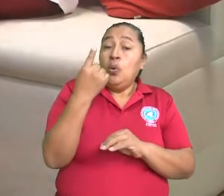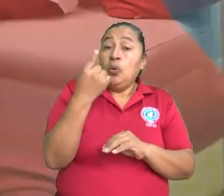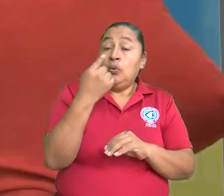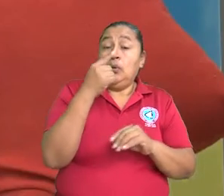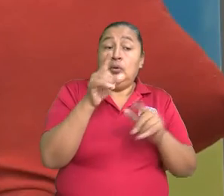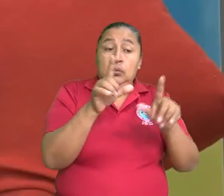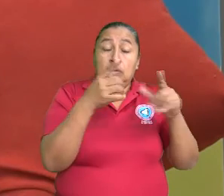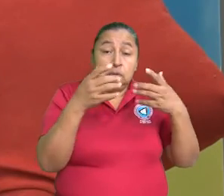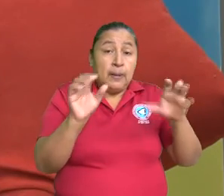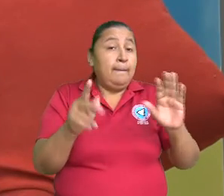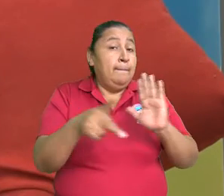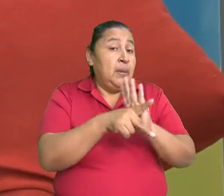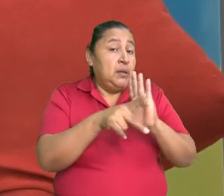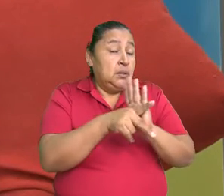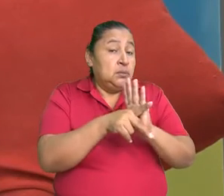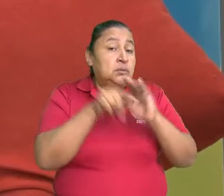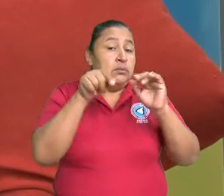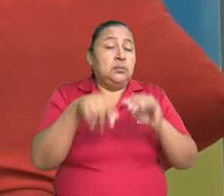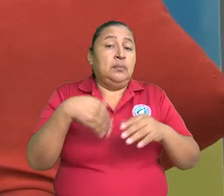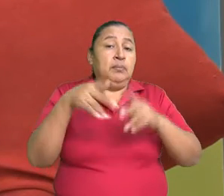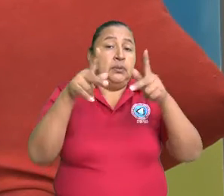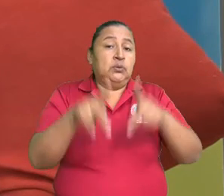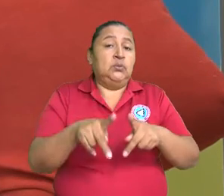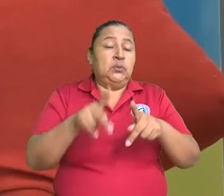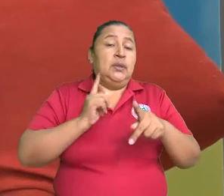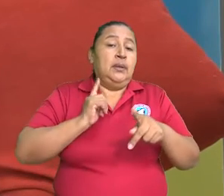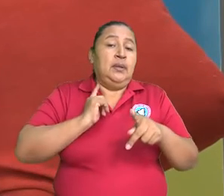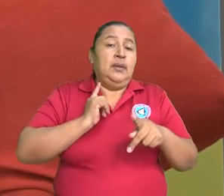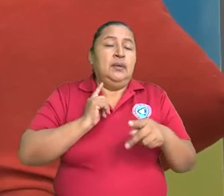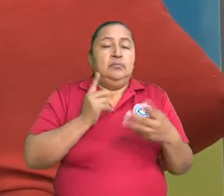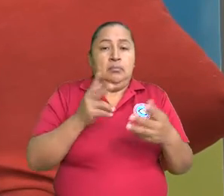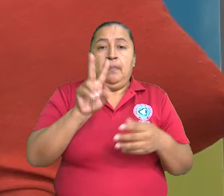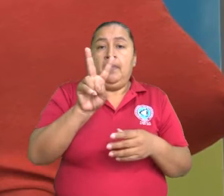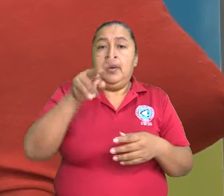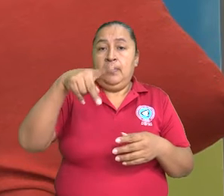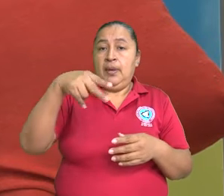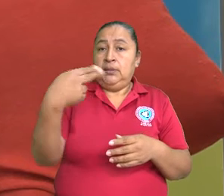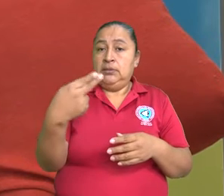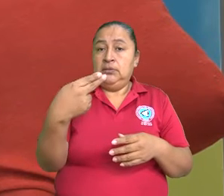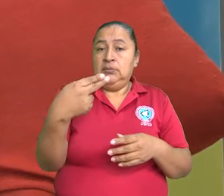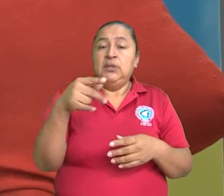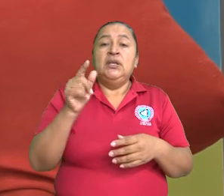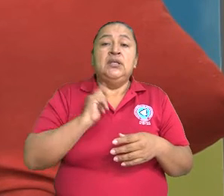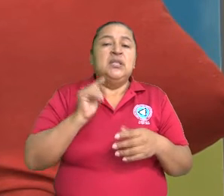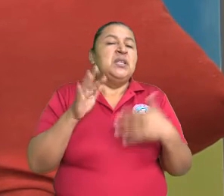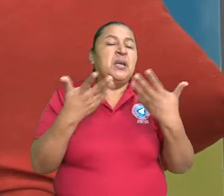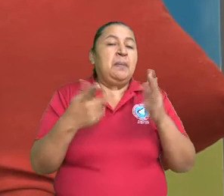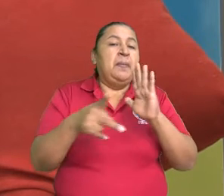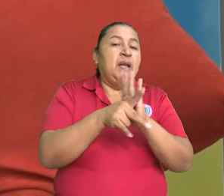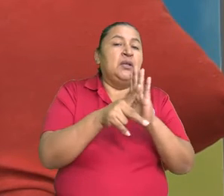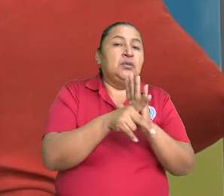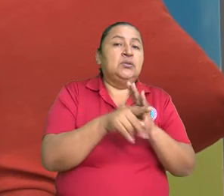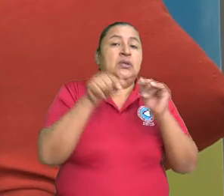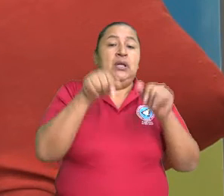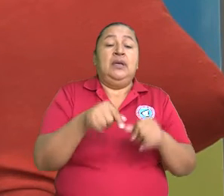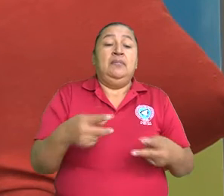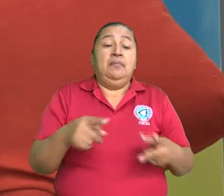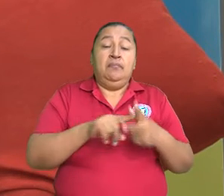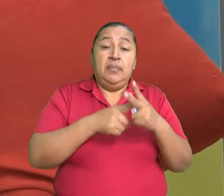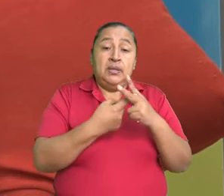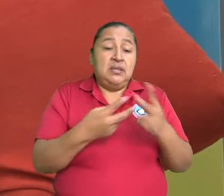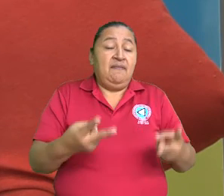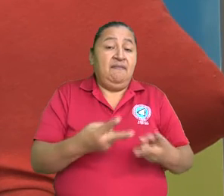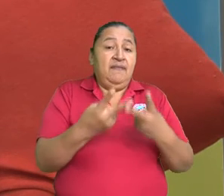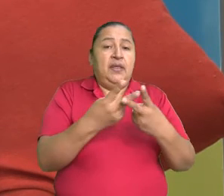riesgo que hablamos nosotros con una persona que tiene este virus del papiloma humano, ¿quién es la que tiene mayor riesgo? La que inicia vida sexual a